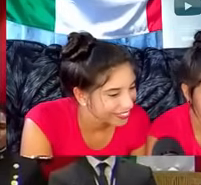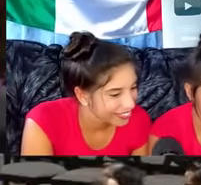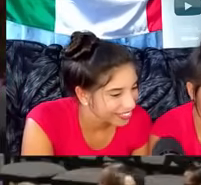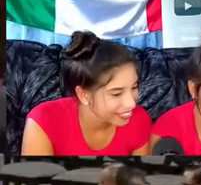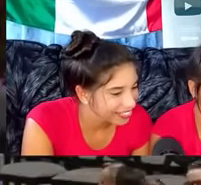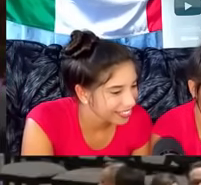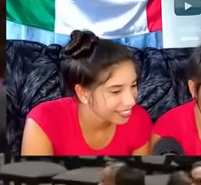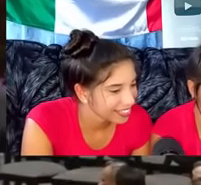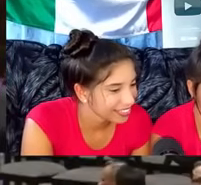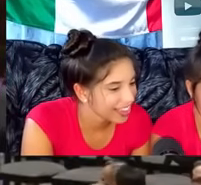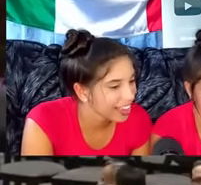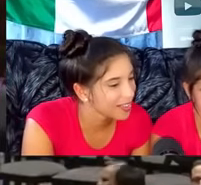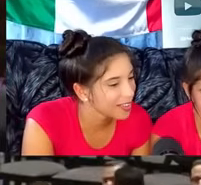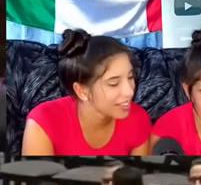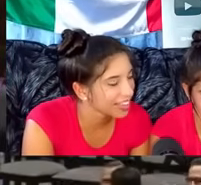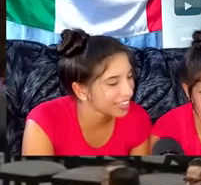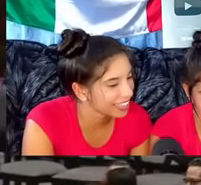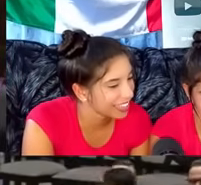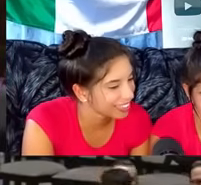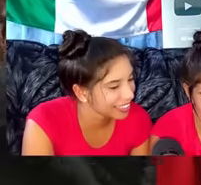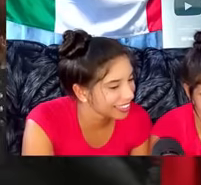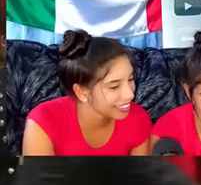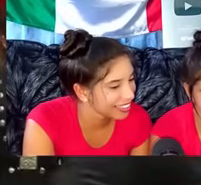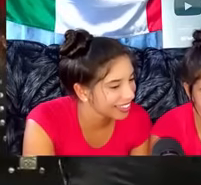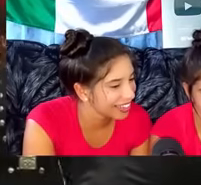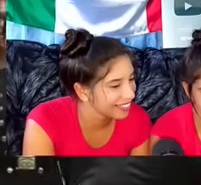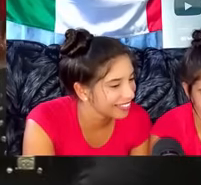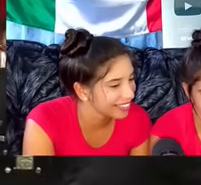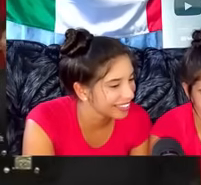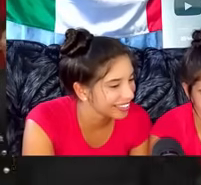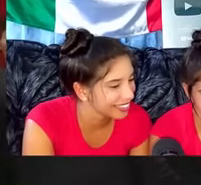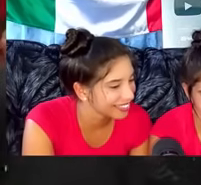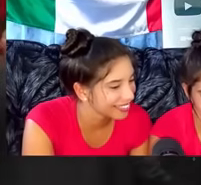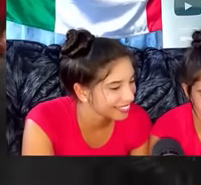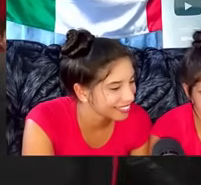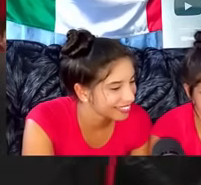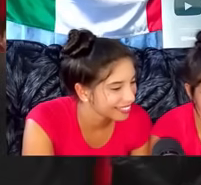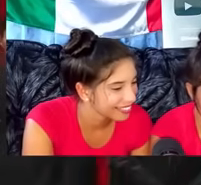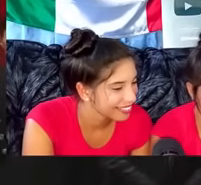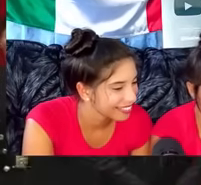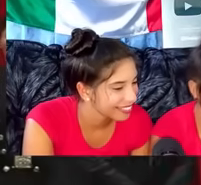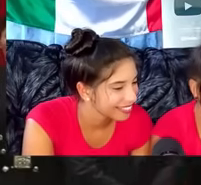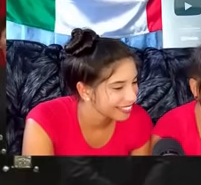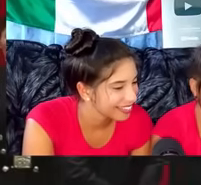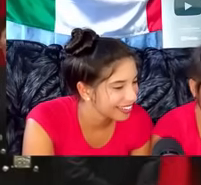Wow. Y ahora hay que volver a adaptarse. Ay, mi vida. La